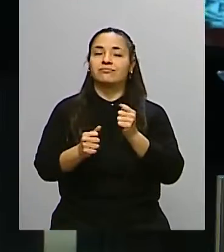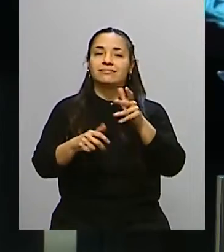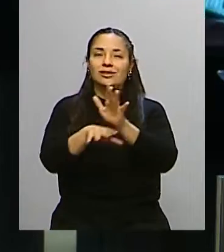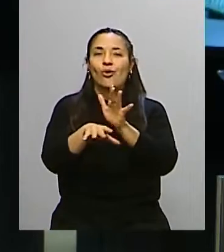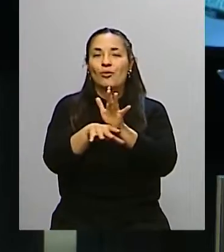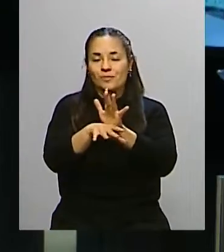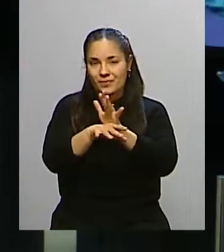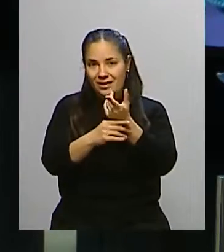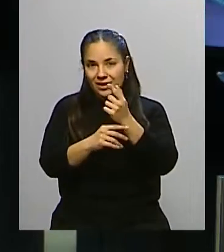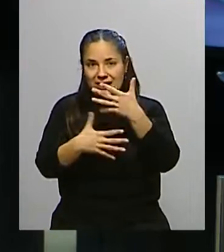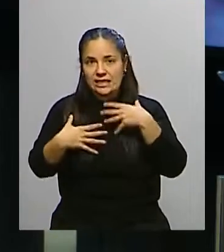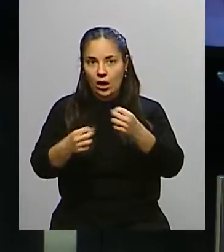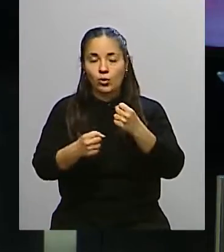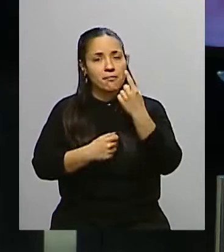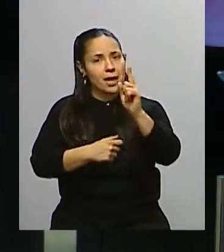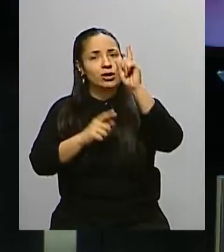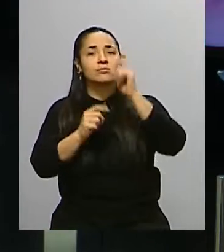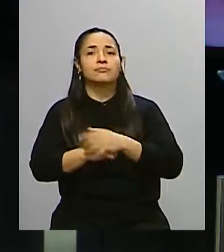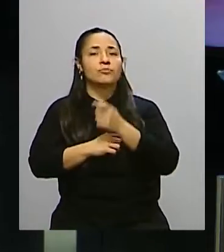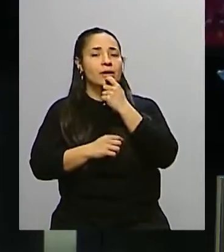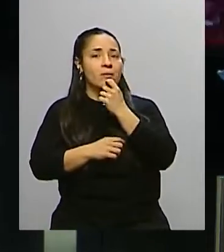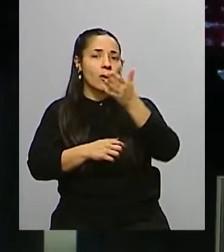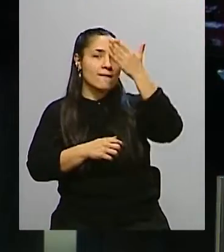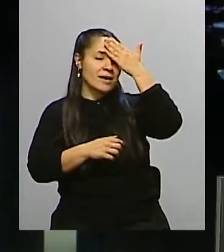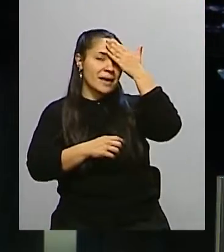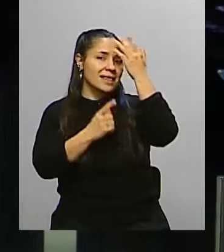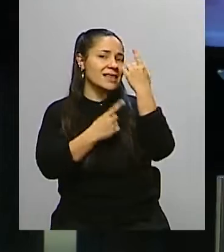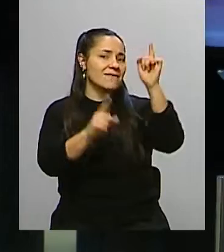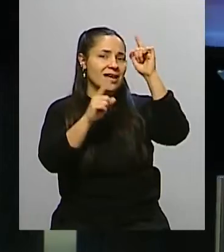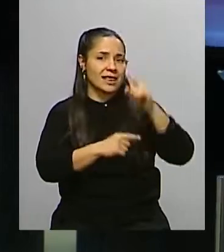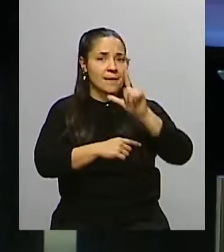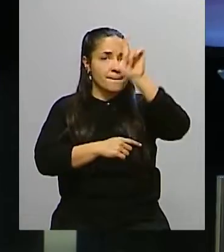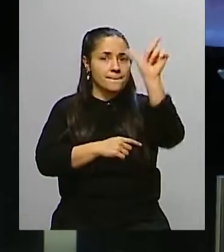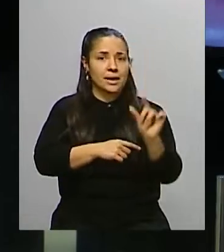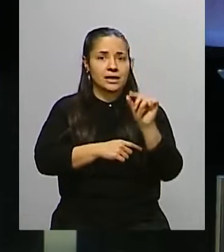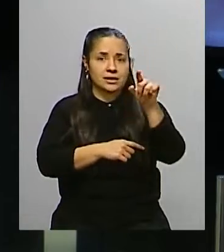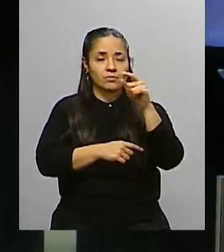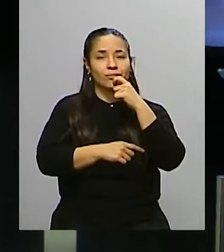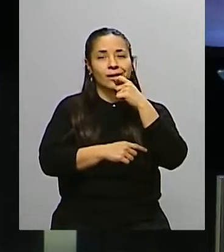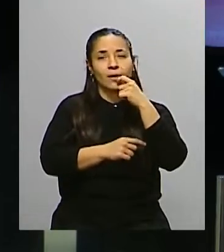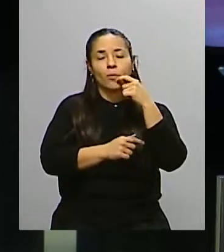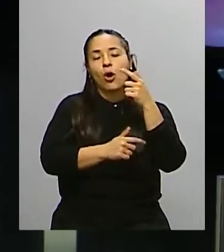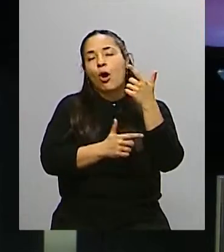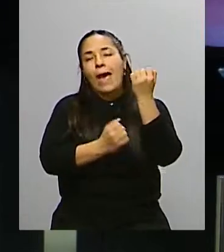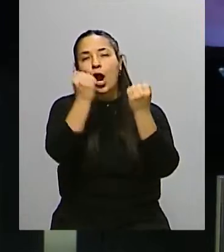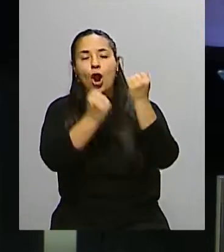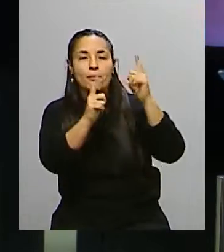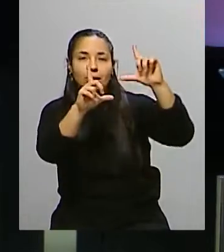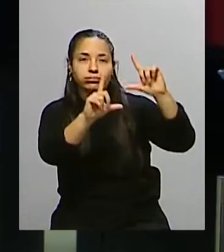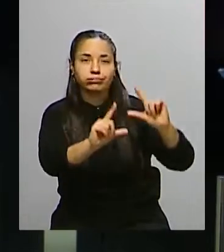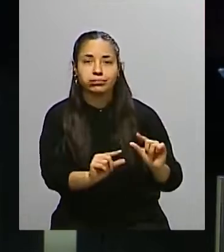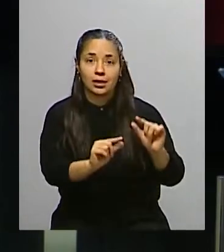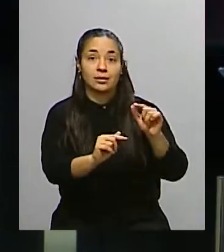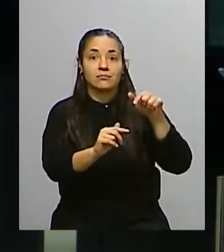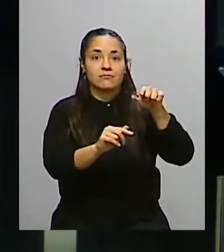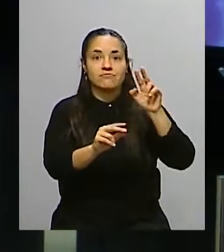pero no es lo mismo, por ejemplo, las enfermedades que existen en un país de ingresos bajos, o sea, las principales causas de